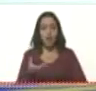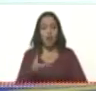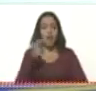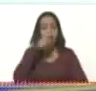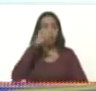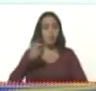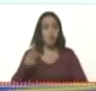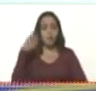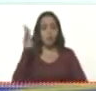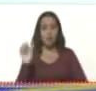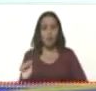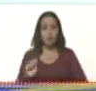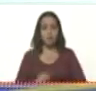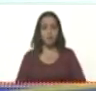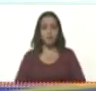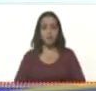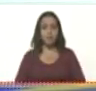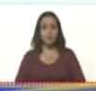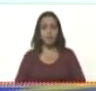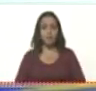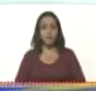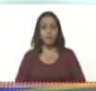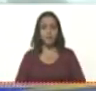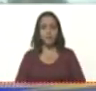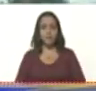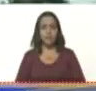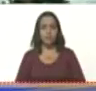Caucagüita. Adelante, Héctor Rodríguez.